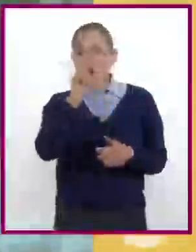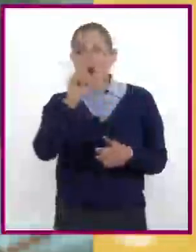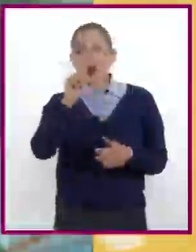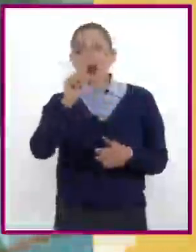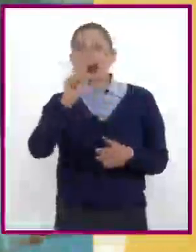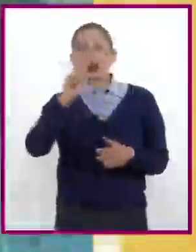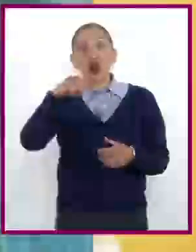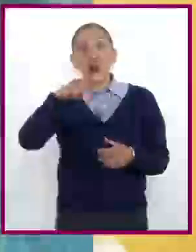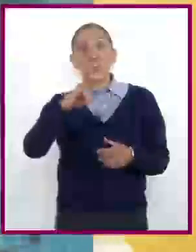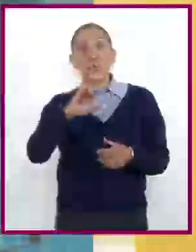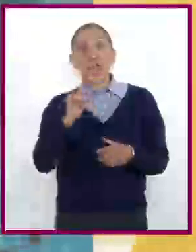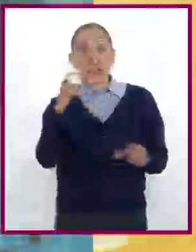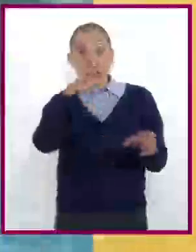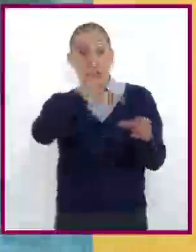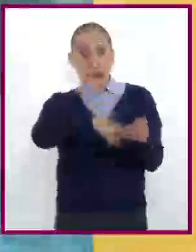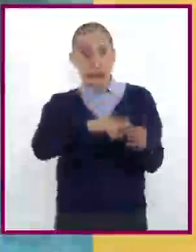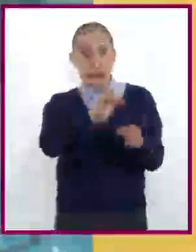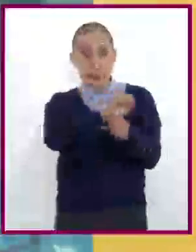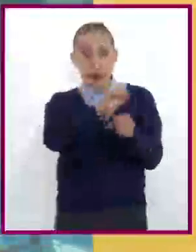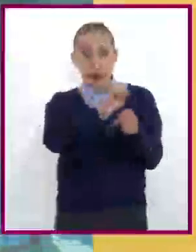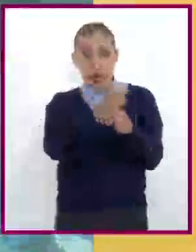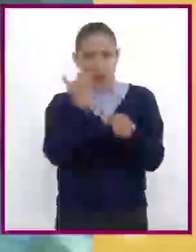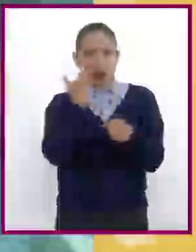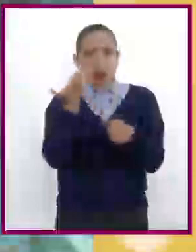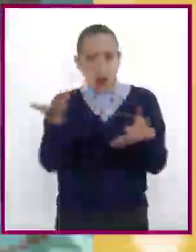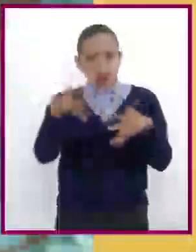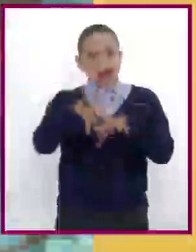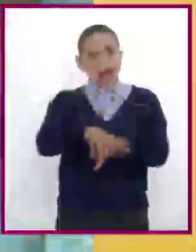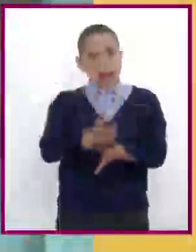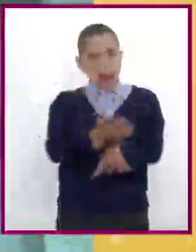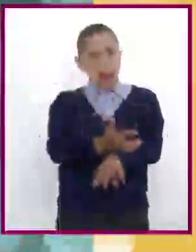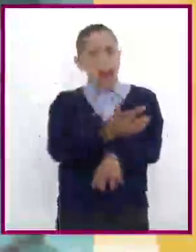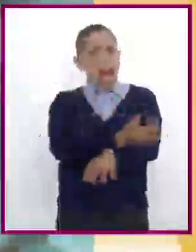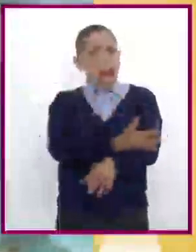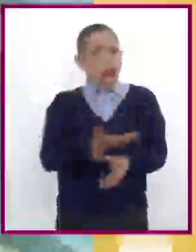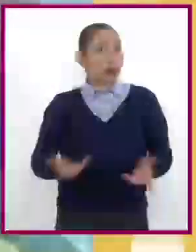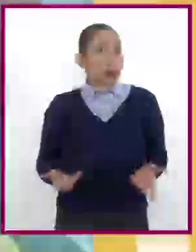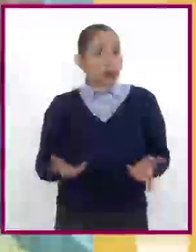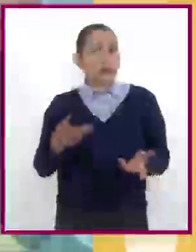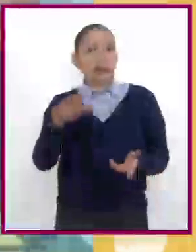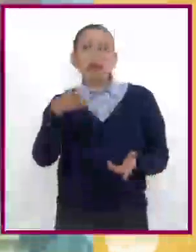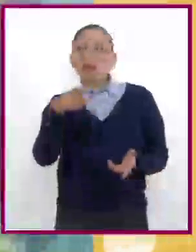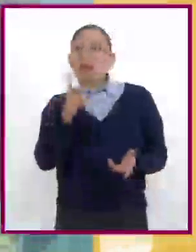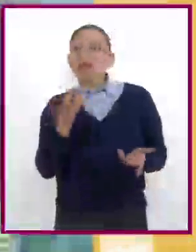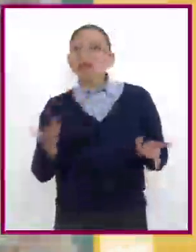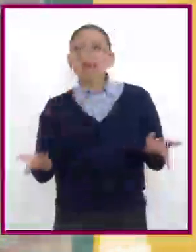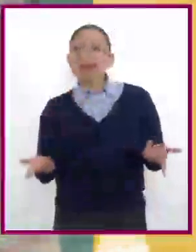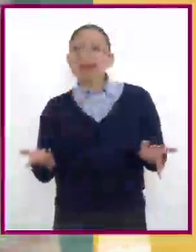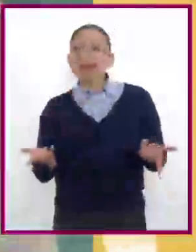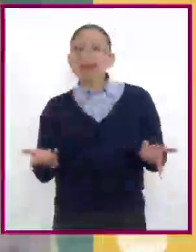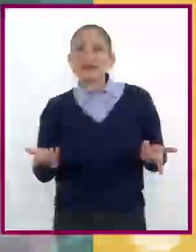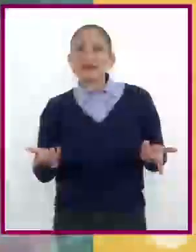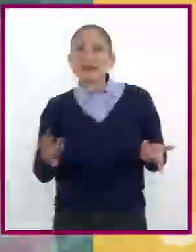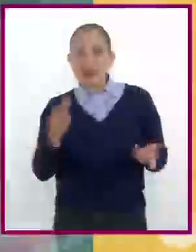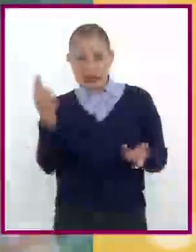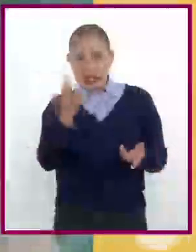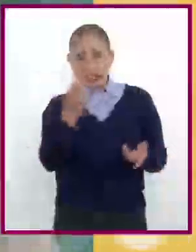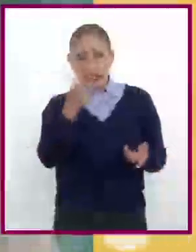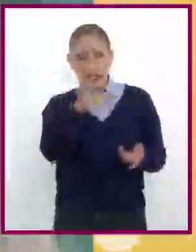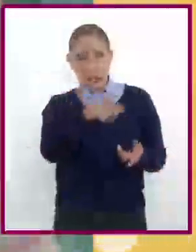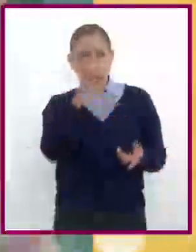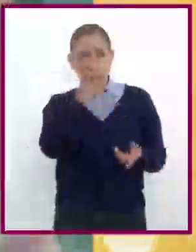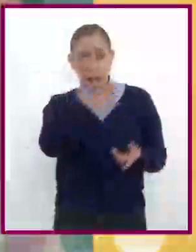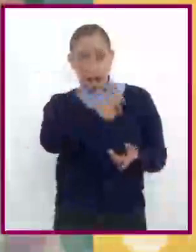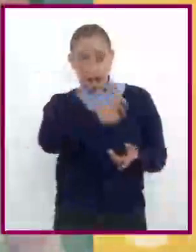que ingresaron a la secundaria quieren integrarse con sus compañeros, pero ¿será necesario que solo